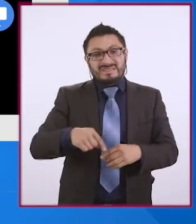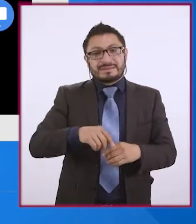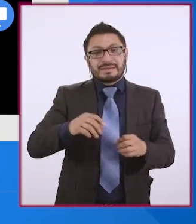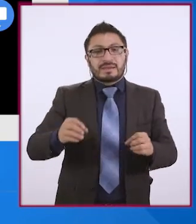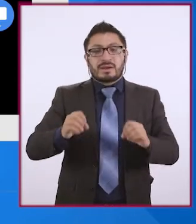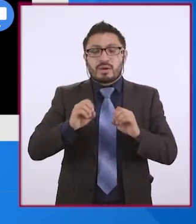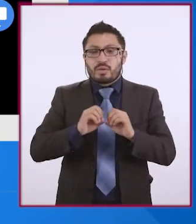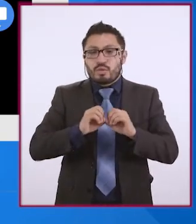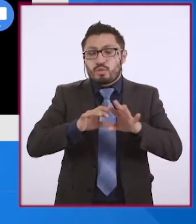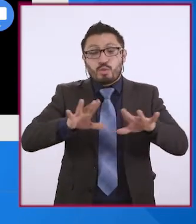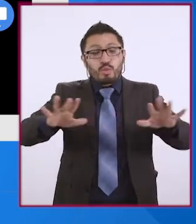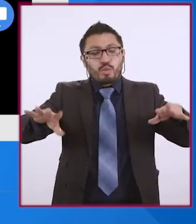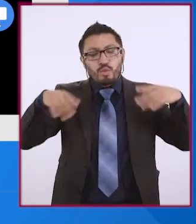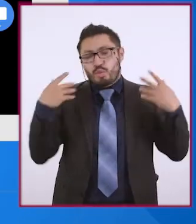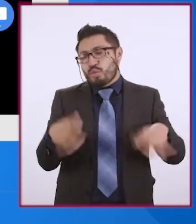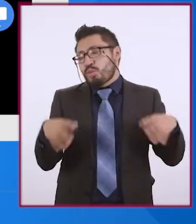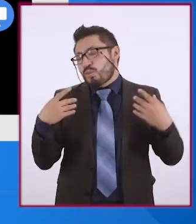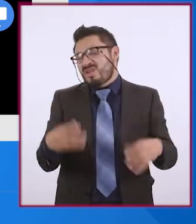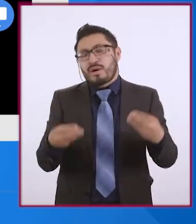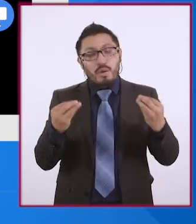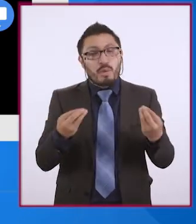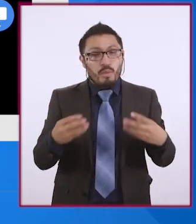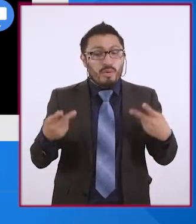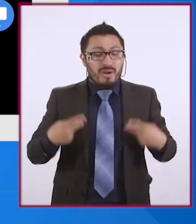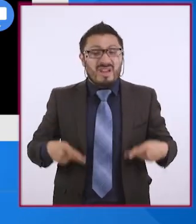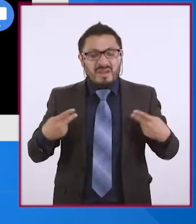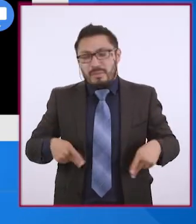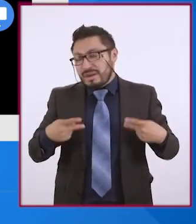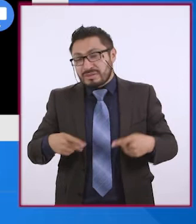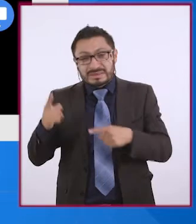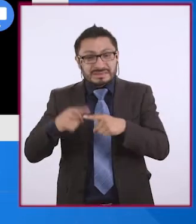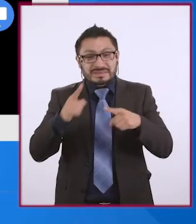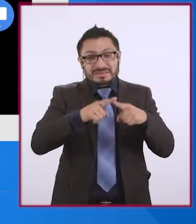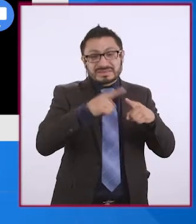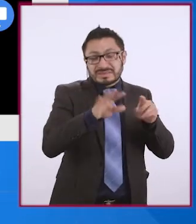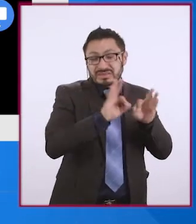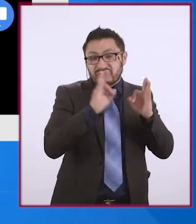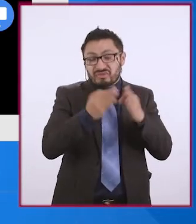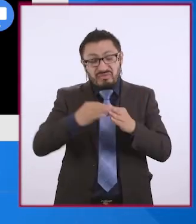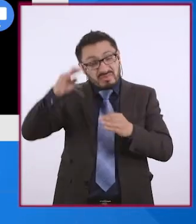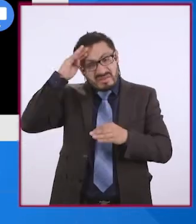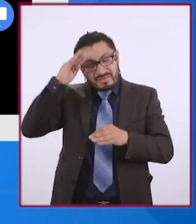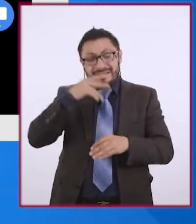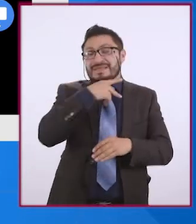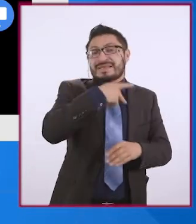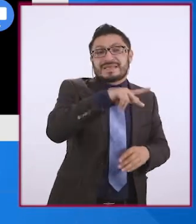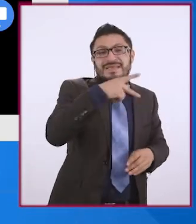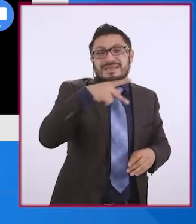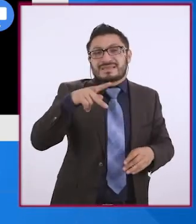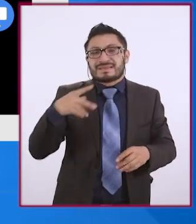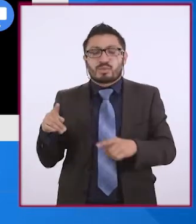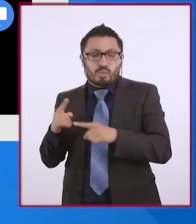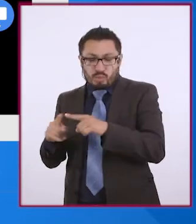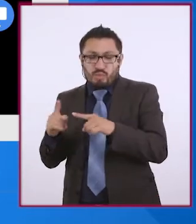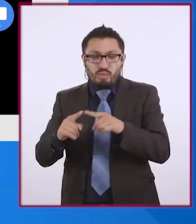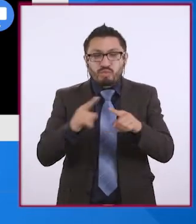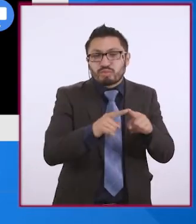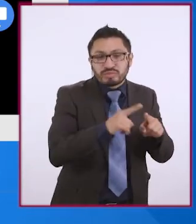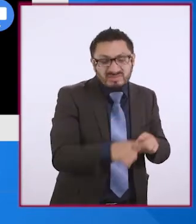plural, donde todo mundo puede pensar de manera propia y diferente a los